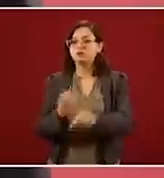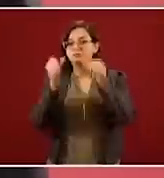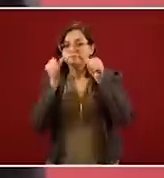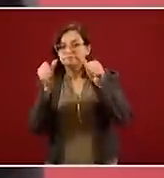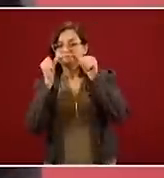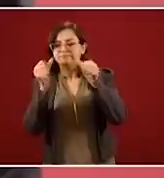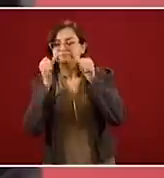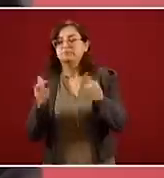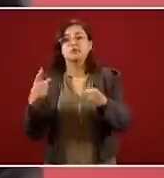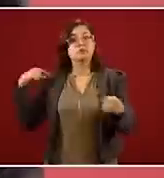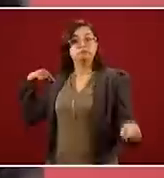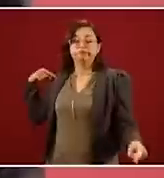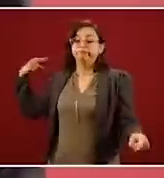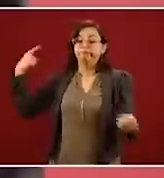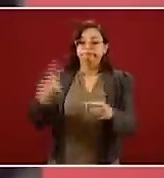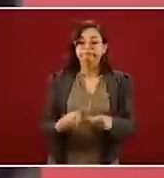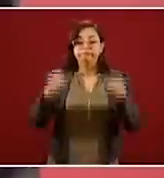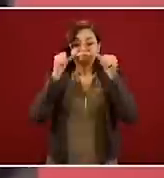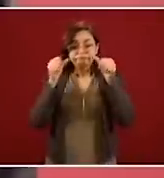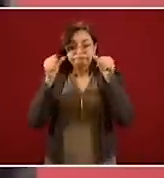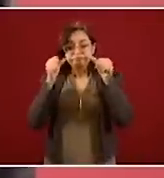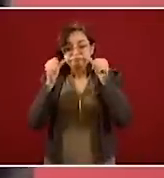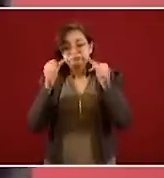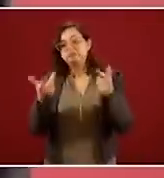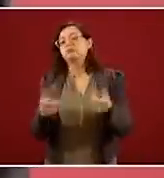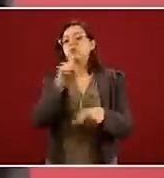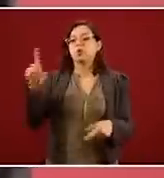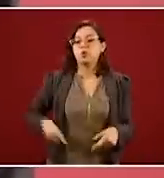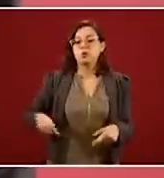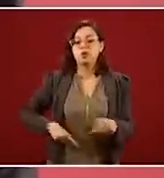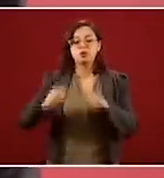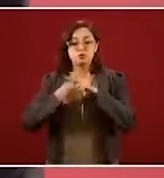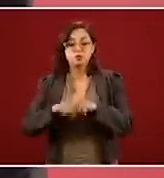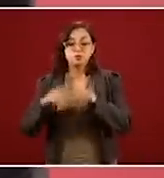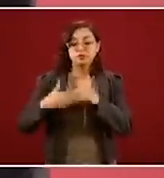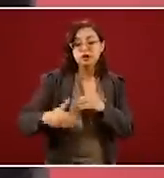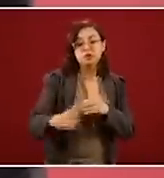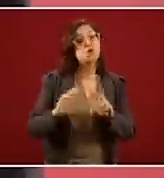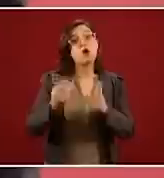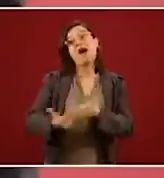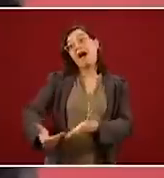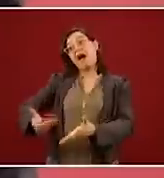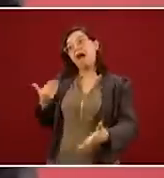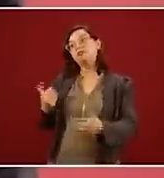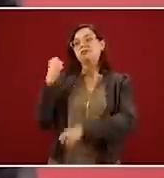venido escuchando, no desde que estamos en el gobierno, llevamos años